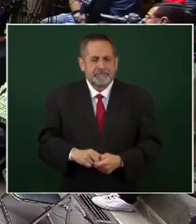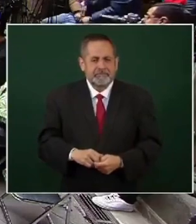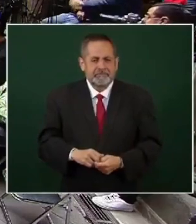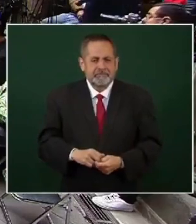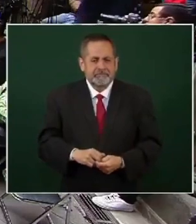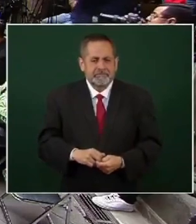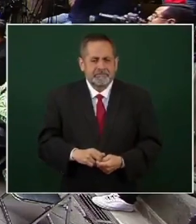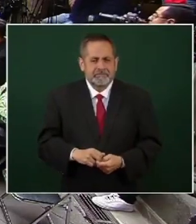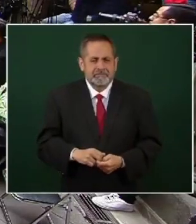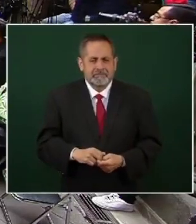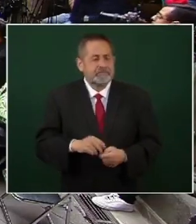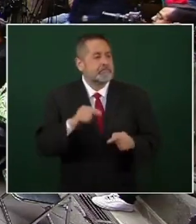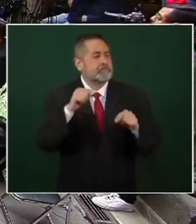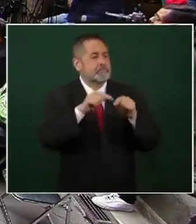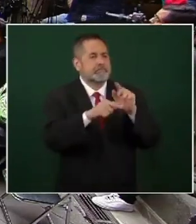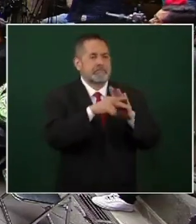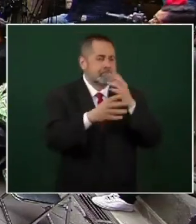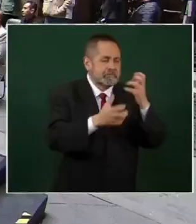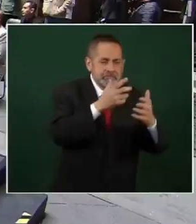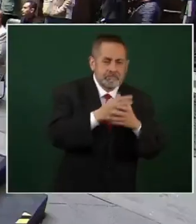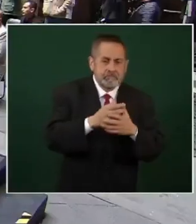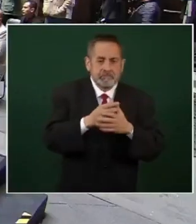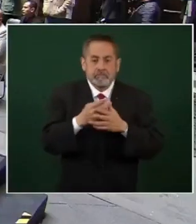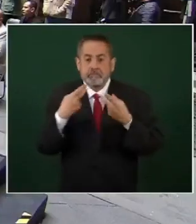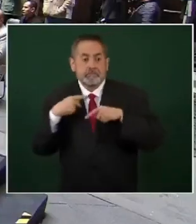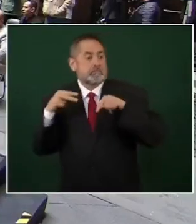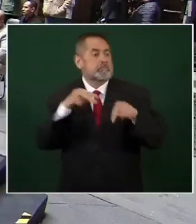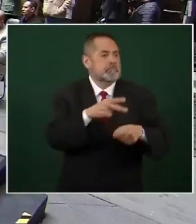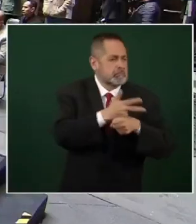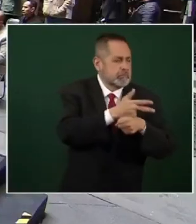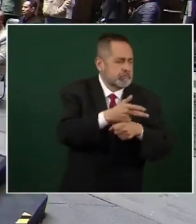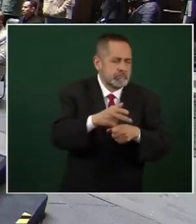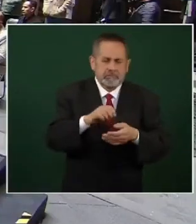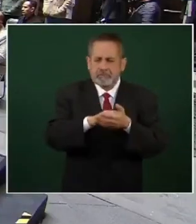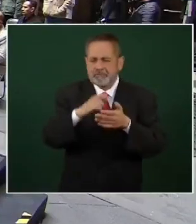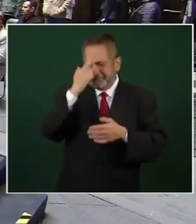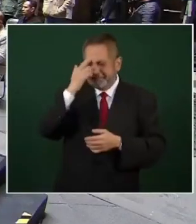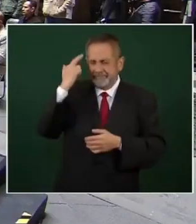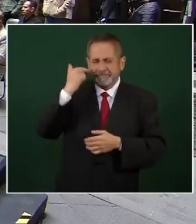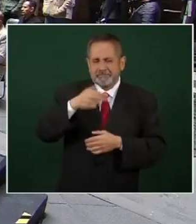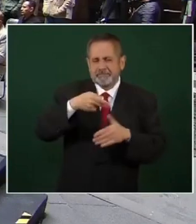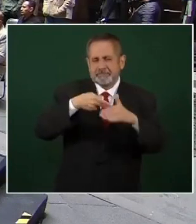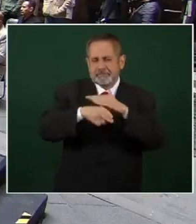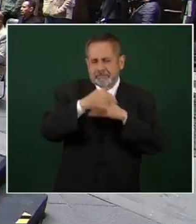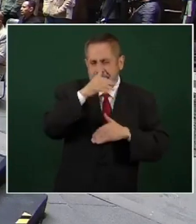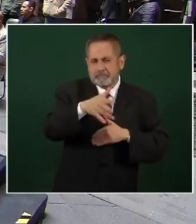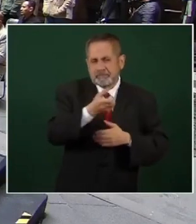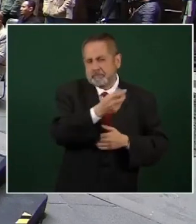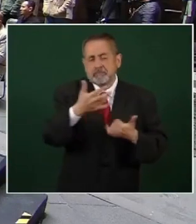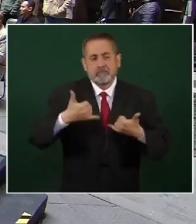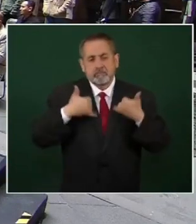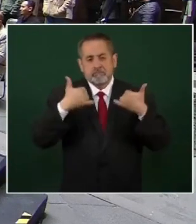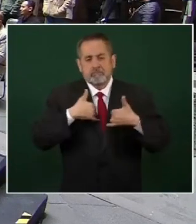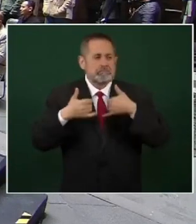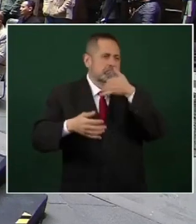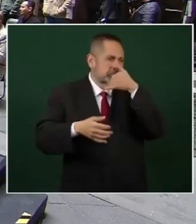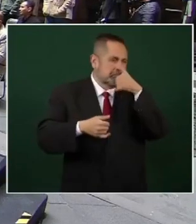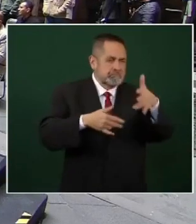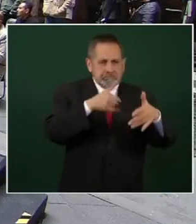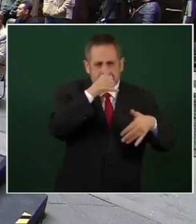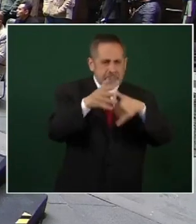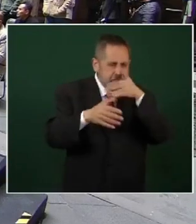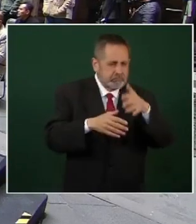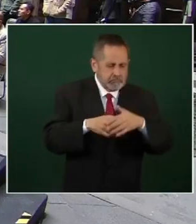En todos estos actos, cuando lo del metro, que hubo una protesta de unos jóvenes, veía